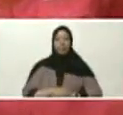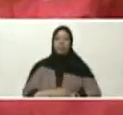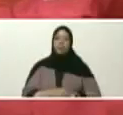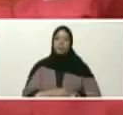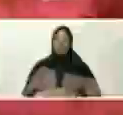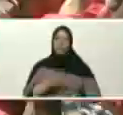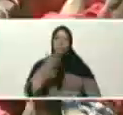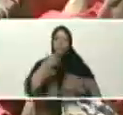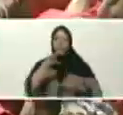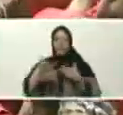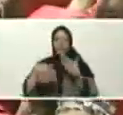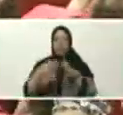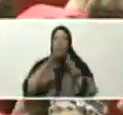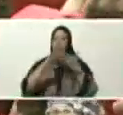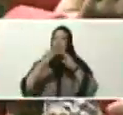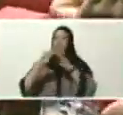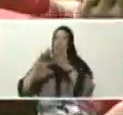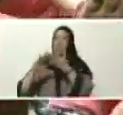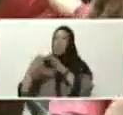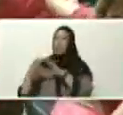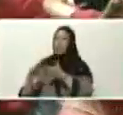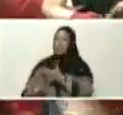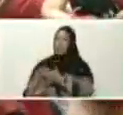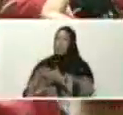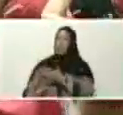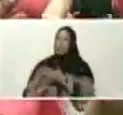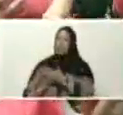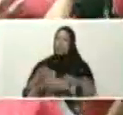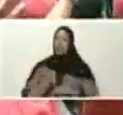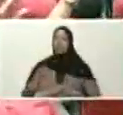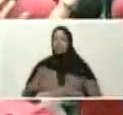de calle, comunidad y UVC,